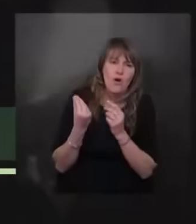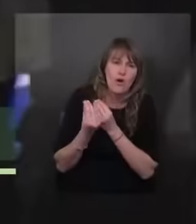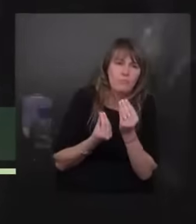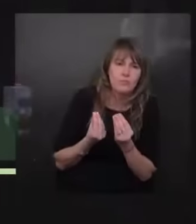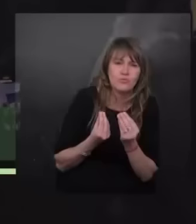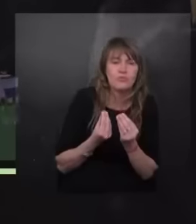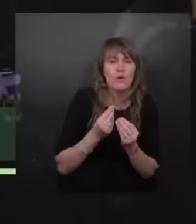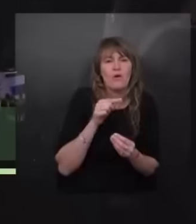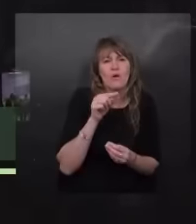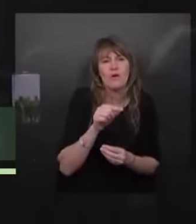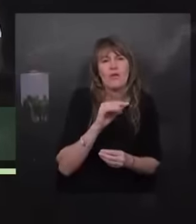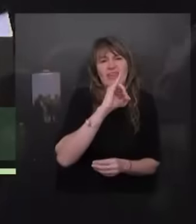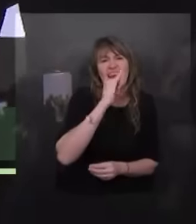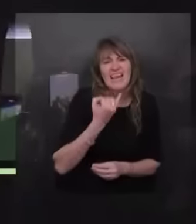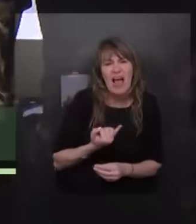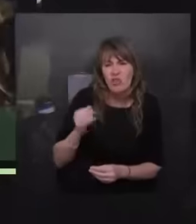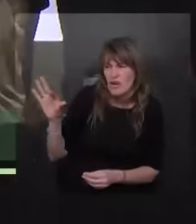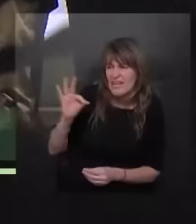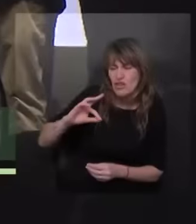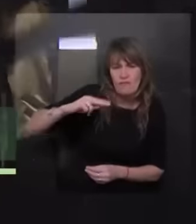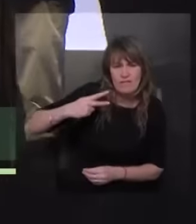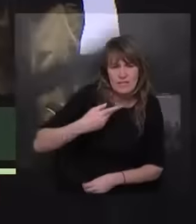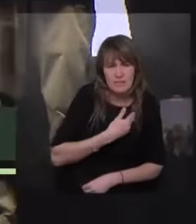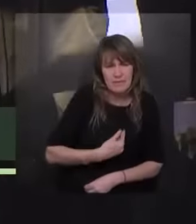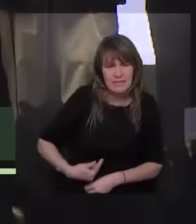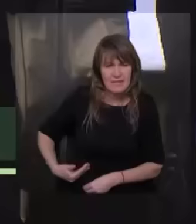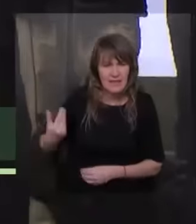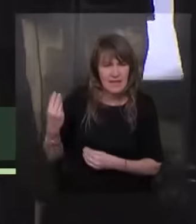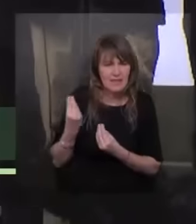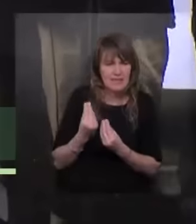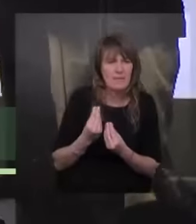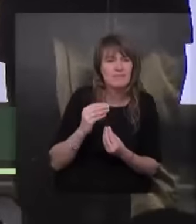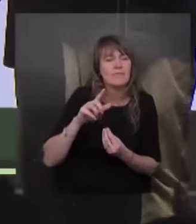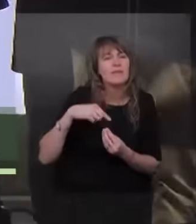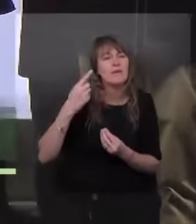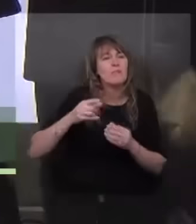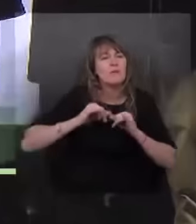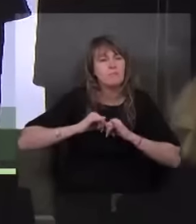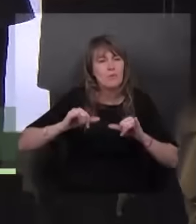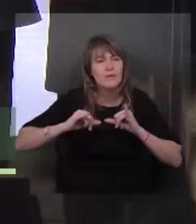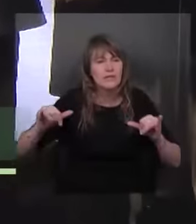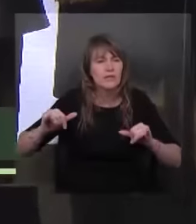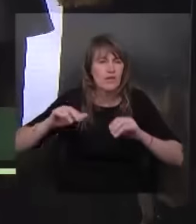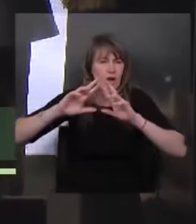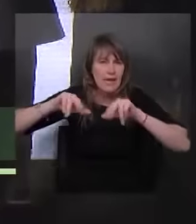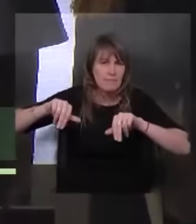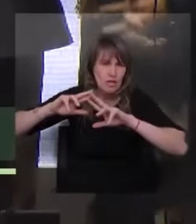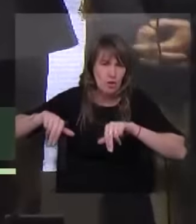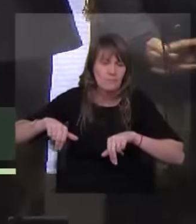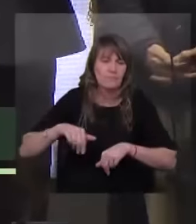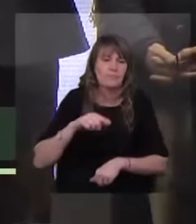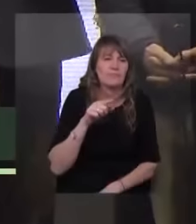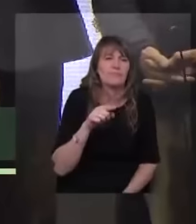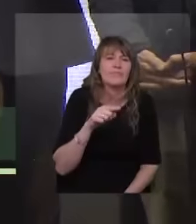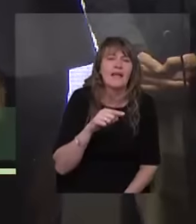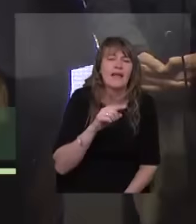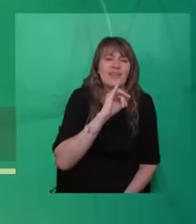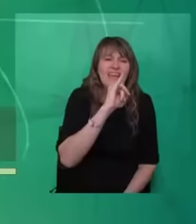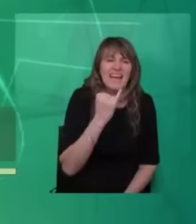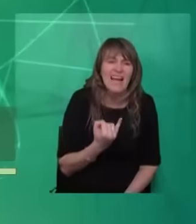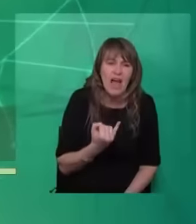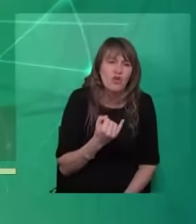nacionalista Álvaro Delgado a través de otra publicación que poco después eliminó consultado al respecto por el periodista Leonardo zarro Delgado no